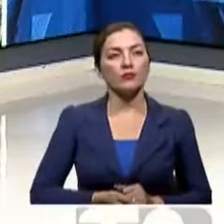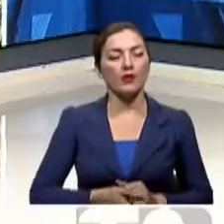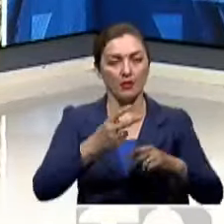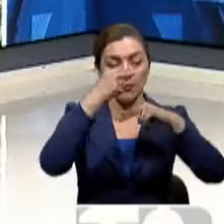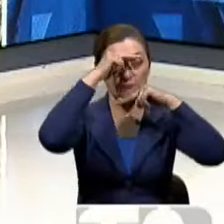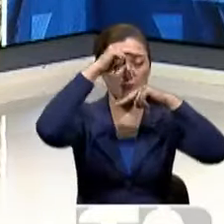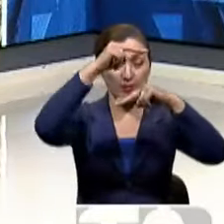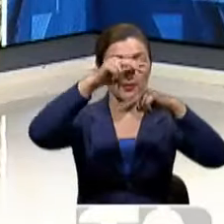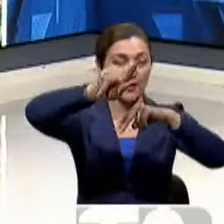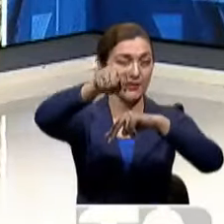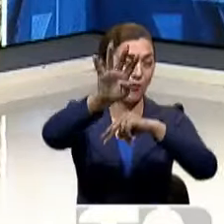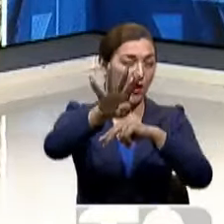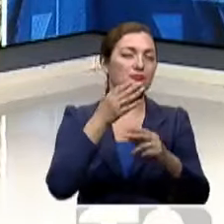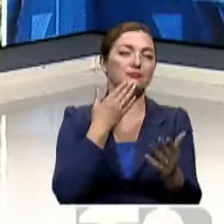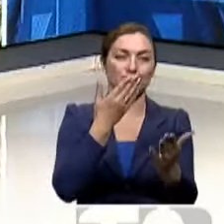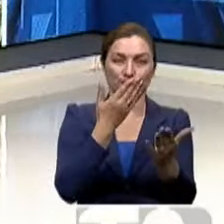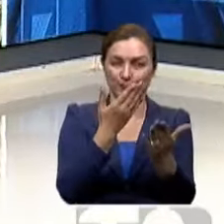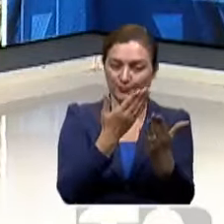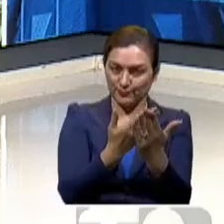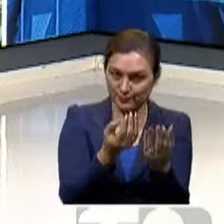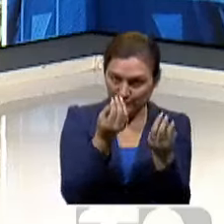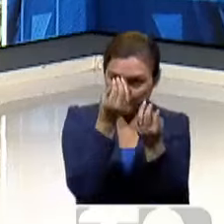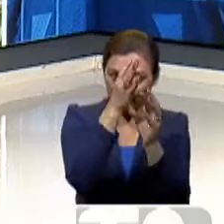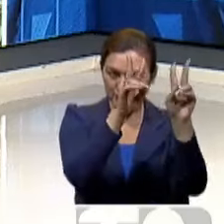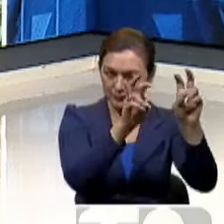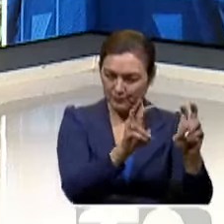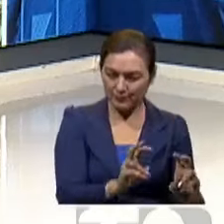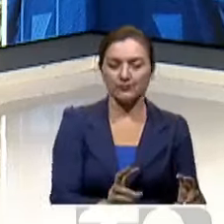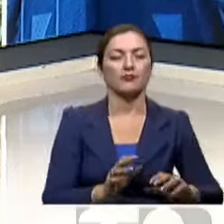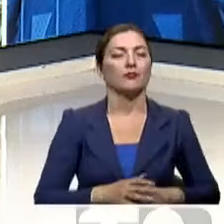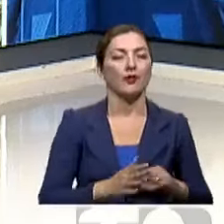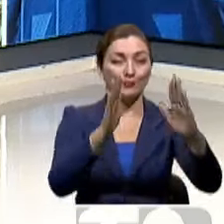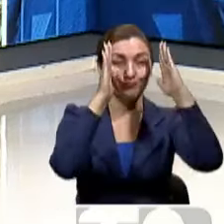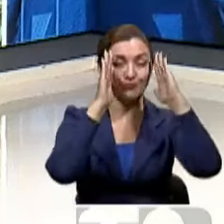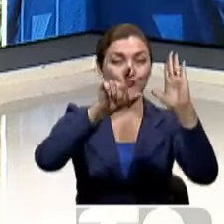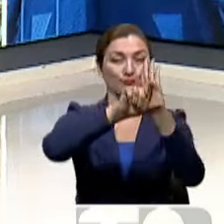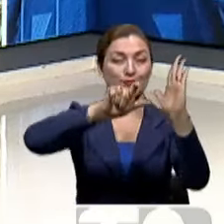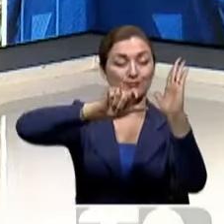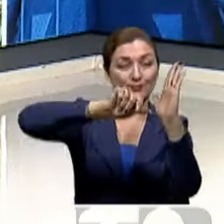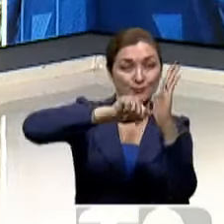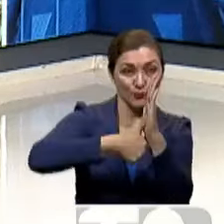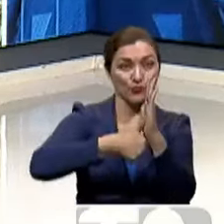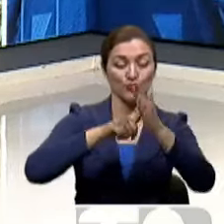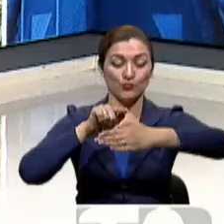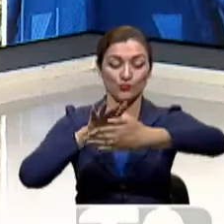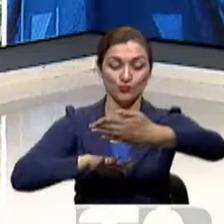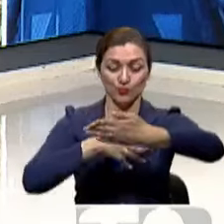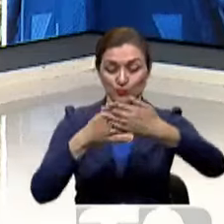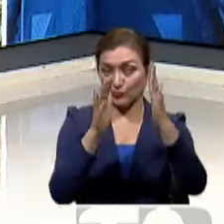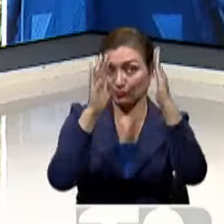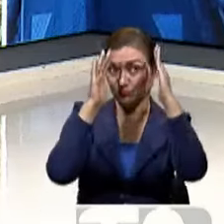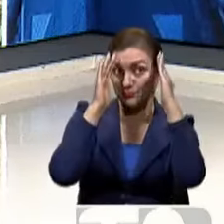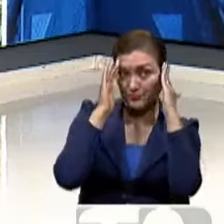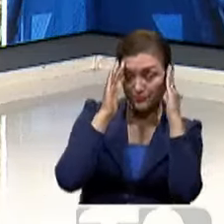Gracias por continuar con nosotros. Seguimos con más noticias y presten muchísima atención porque el Registro Civil extiende los horarios de atención